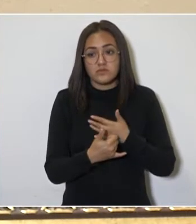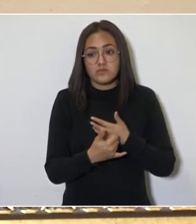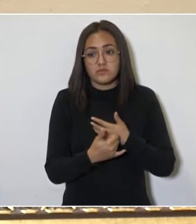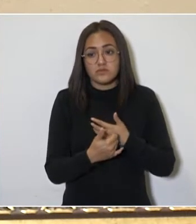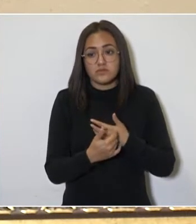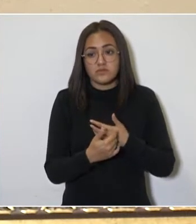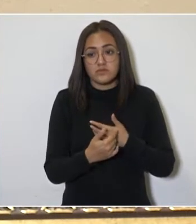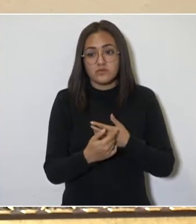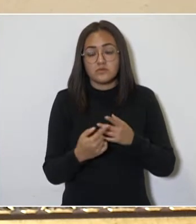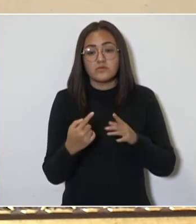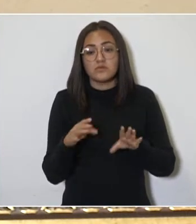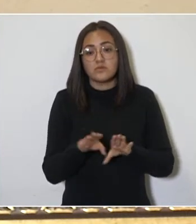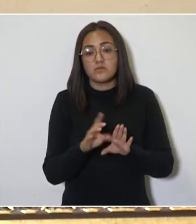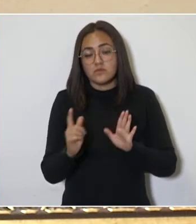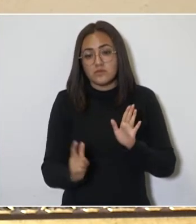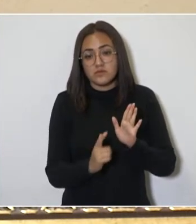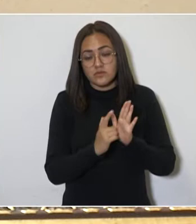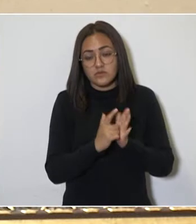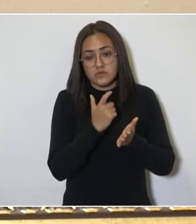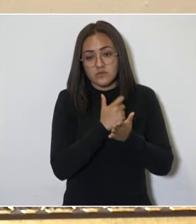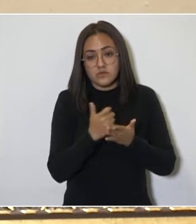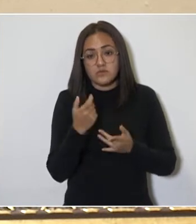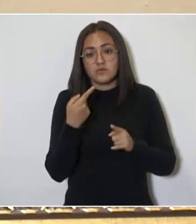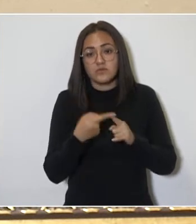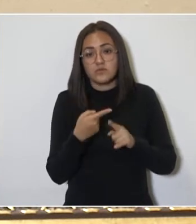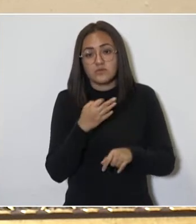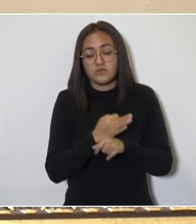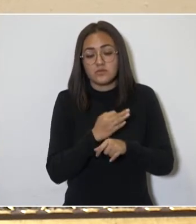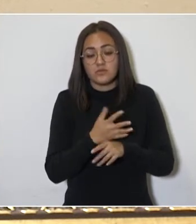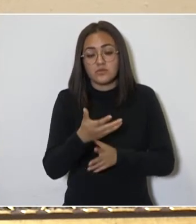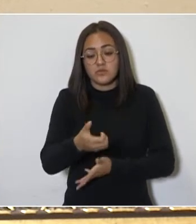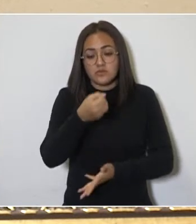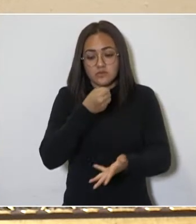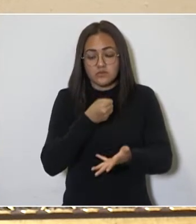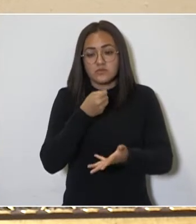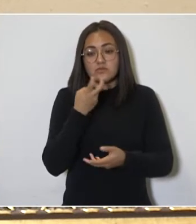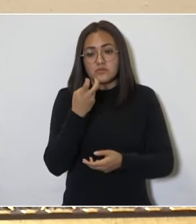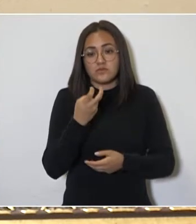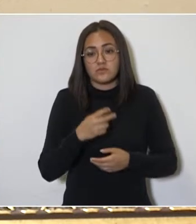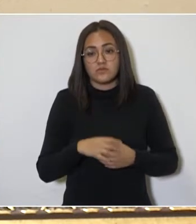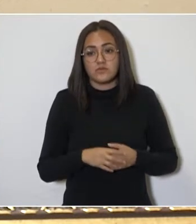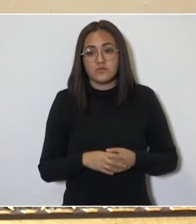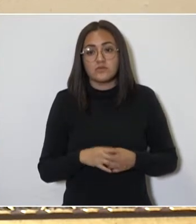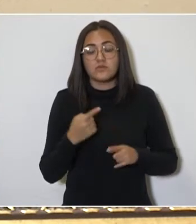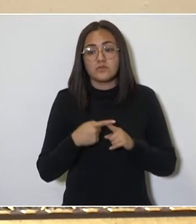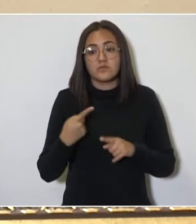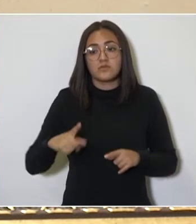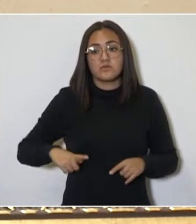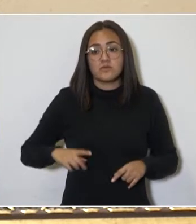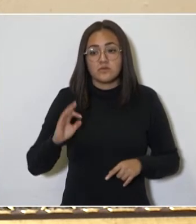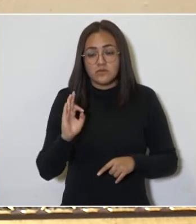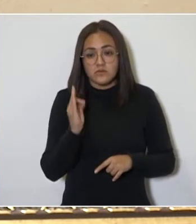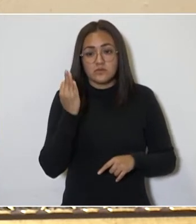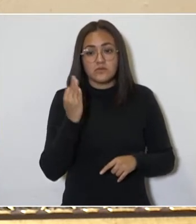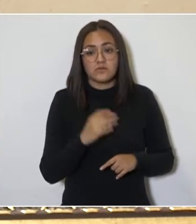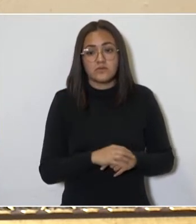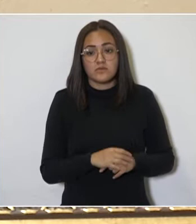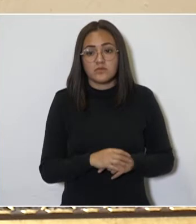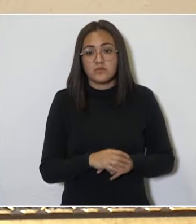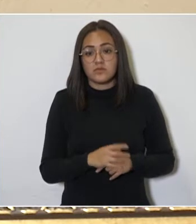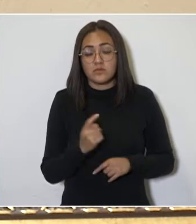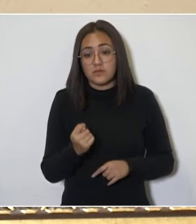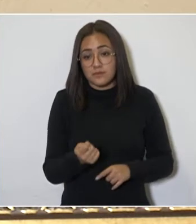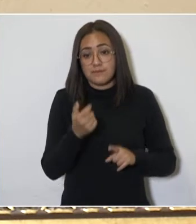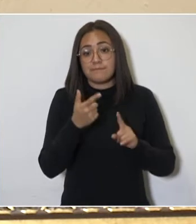ley de ingresos y presupuesto de egresos del gobierno federal y es la